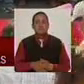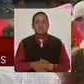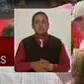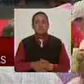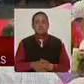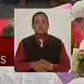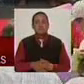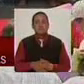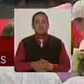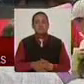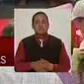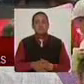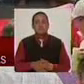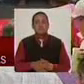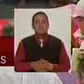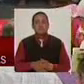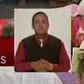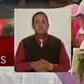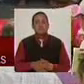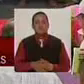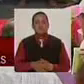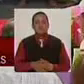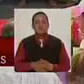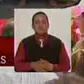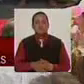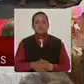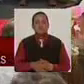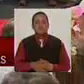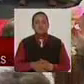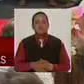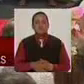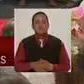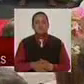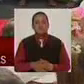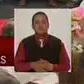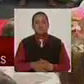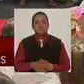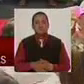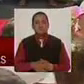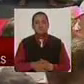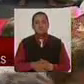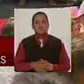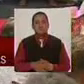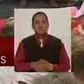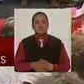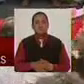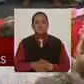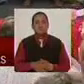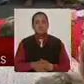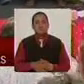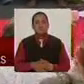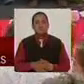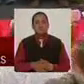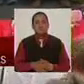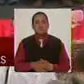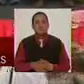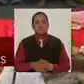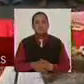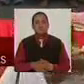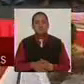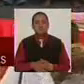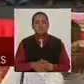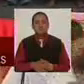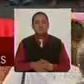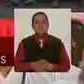Argusa, Apima, Tendu, Taji, Agandika, Umikmo, Asa, así no, no, Apima, Mundanginabe,